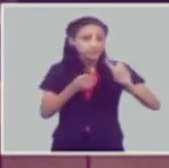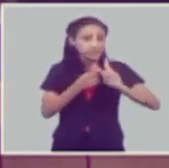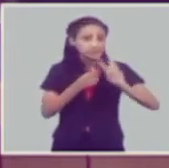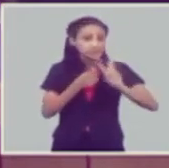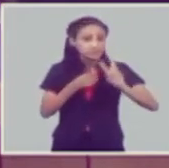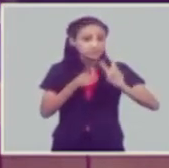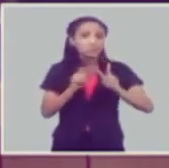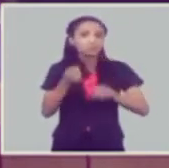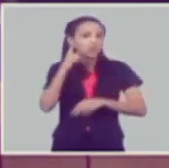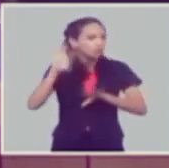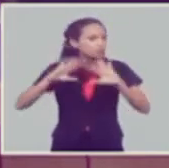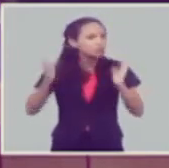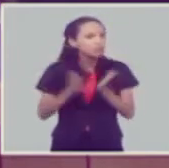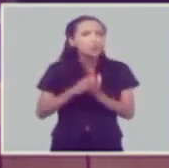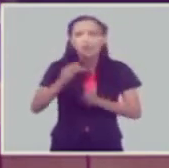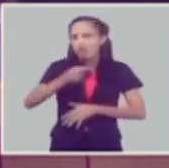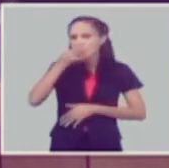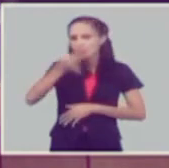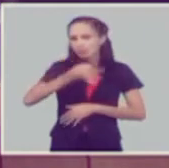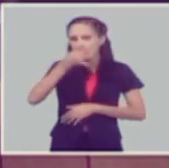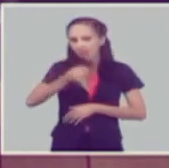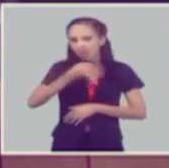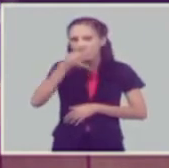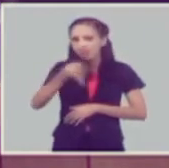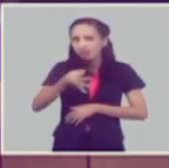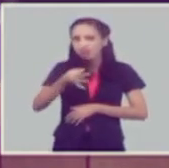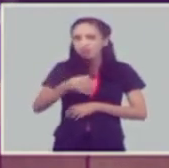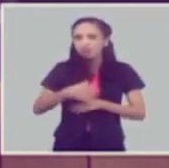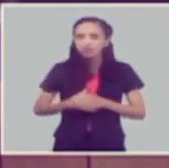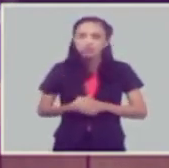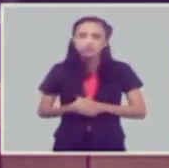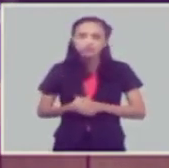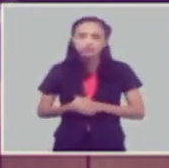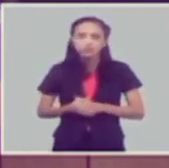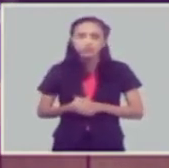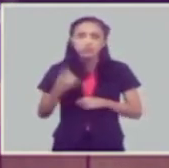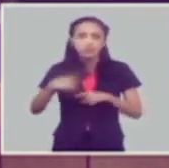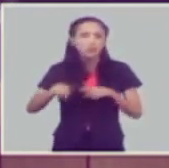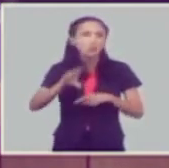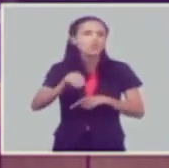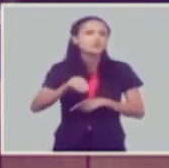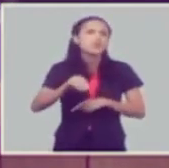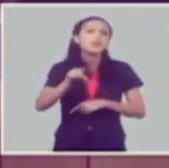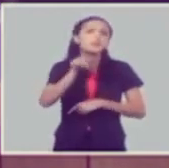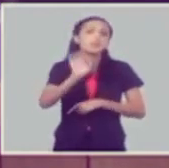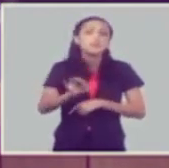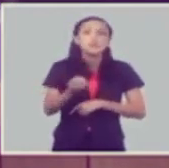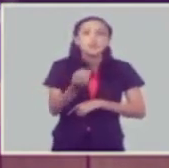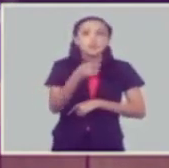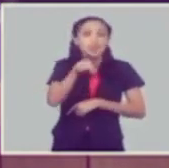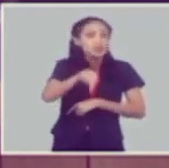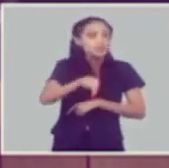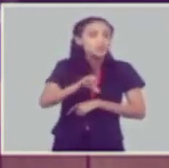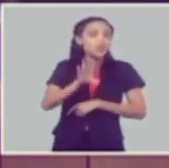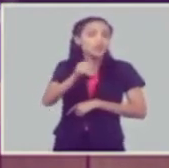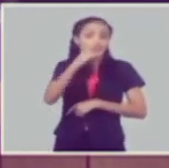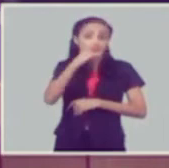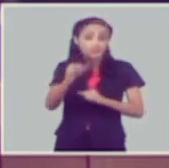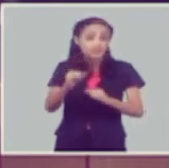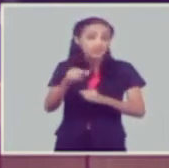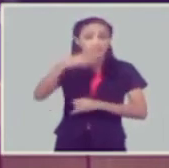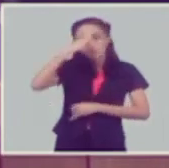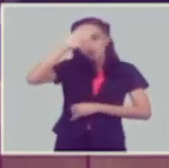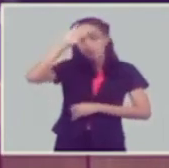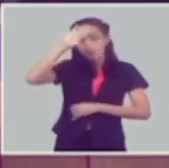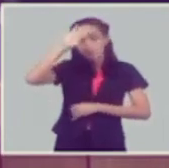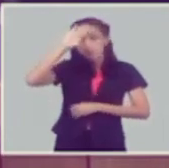valiente y detalladamente, razón por la cual se les trata infructuosamente de denigrar en algunas plataformas financiadas desde